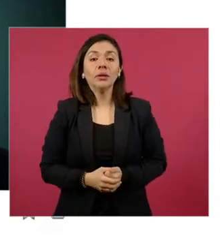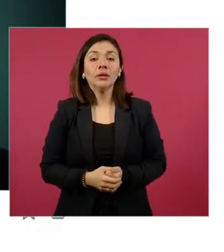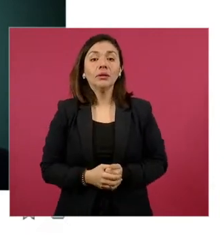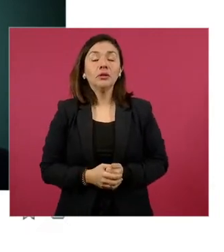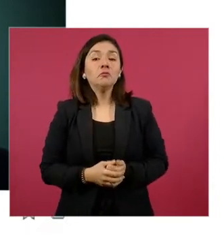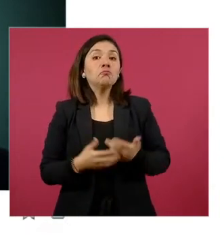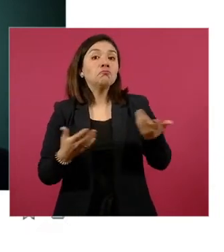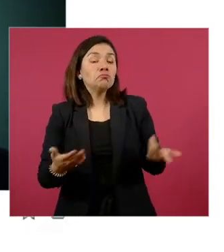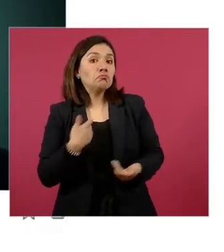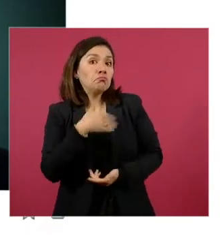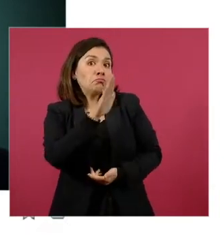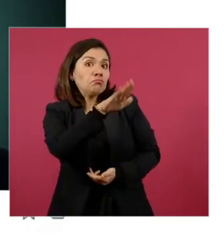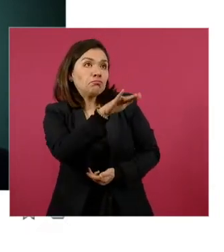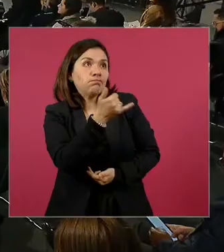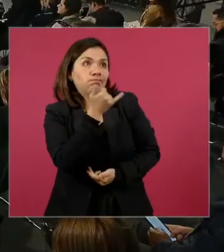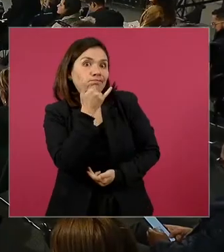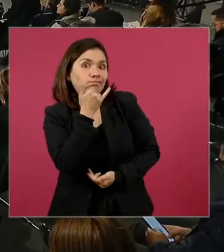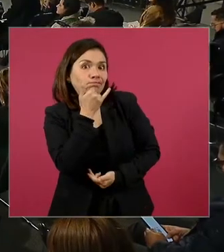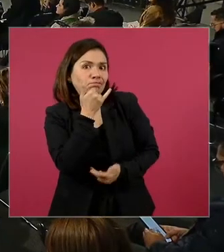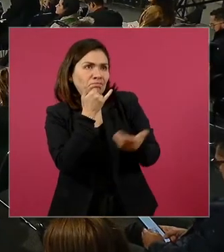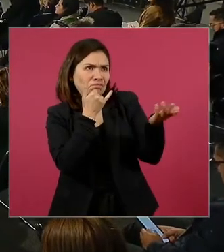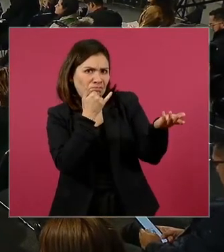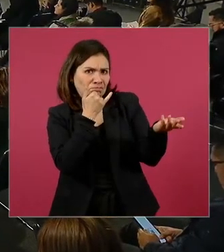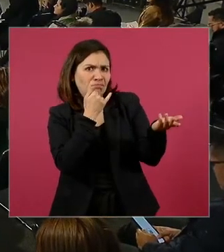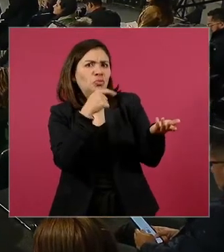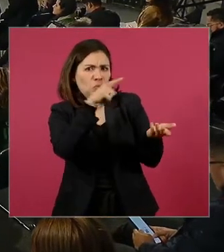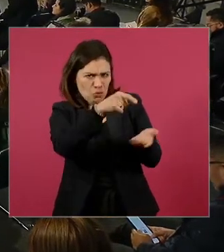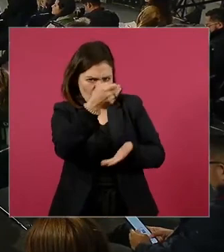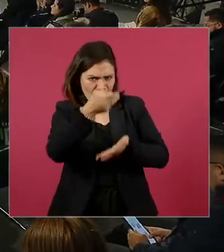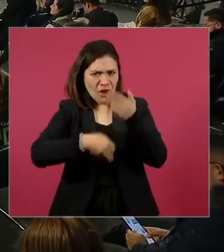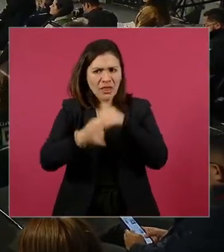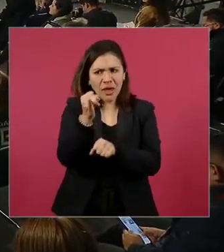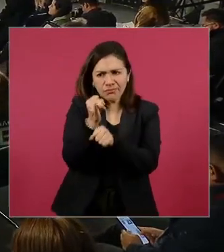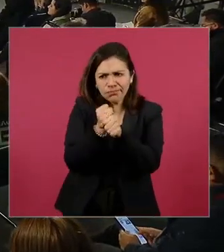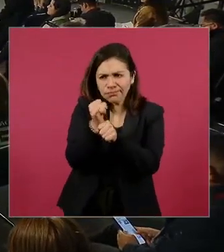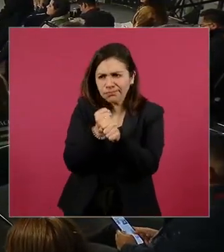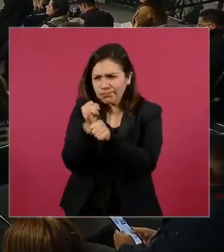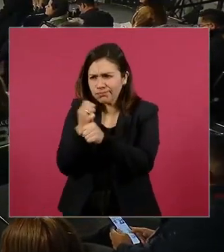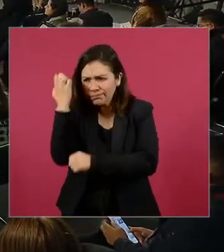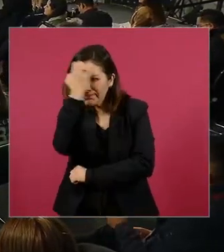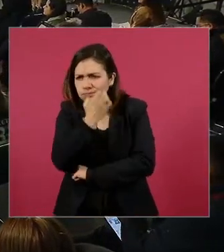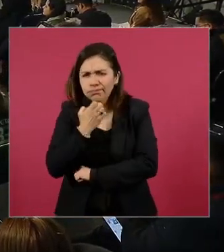Yo le diría a Sergio, ¿por qué no haces un reportaje